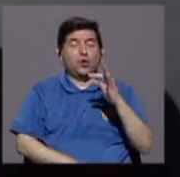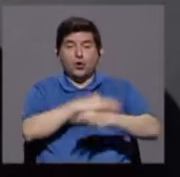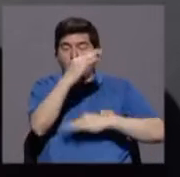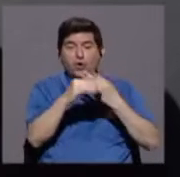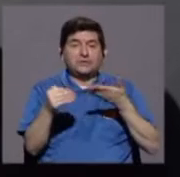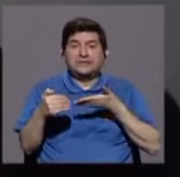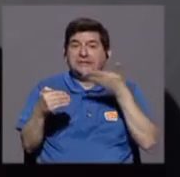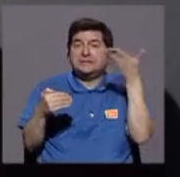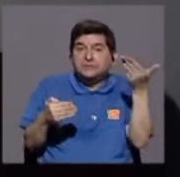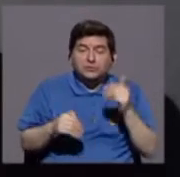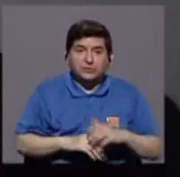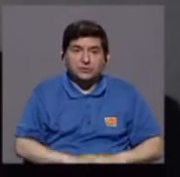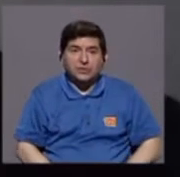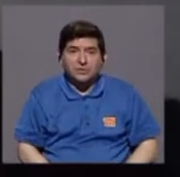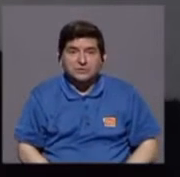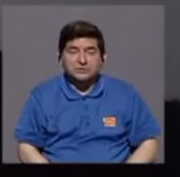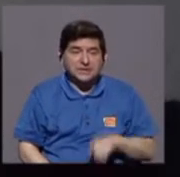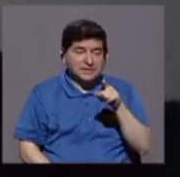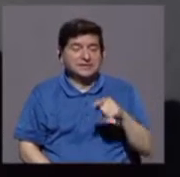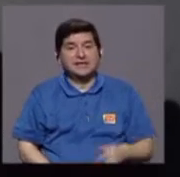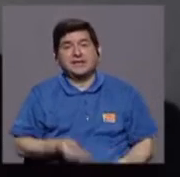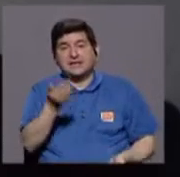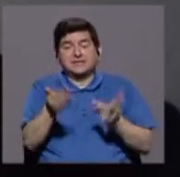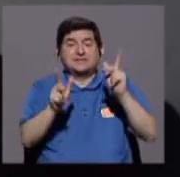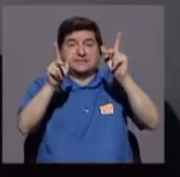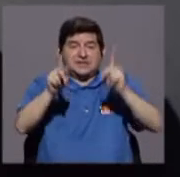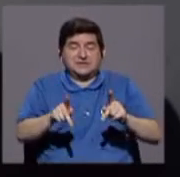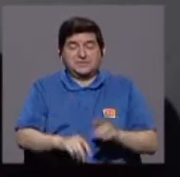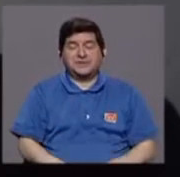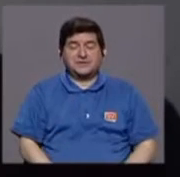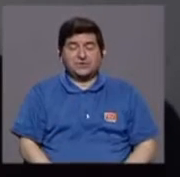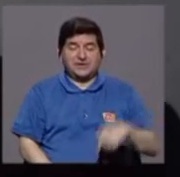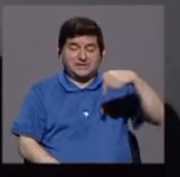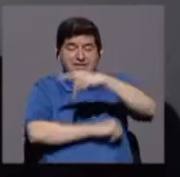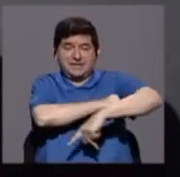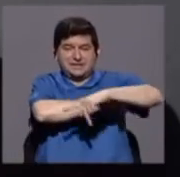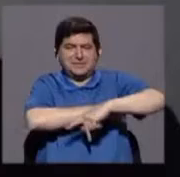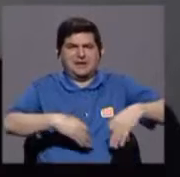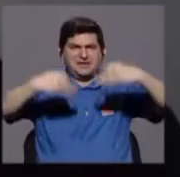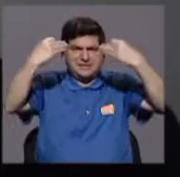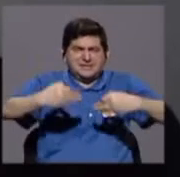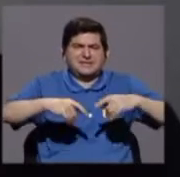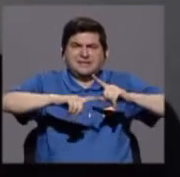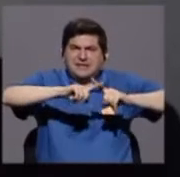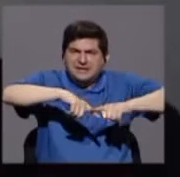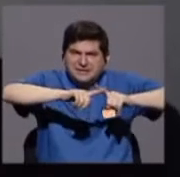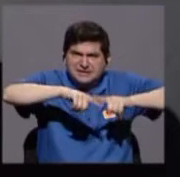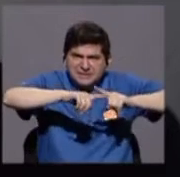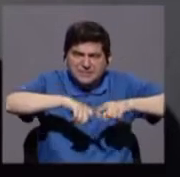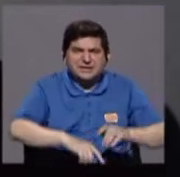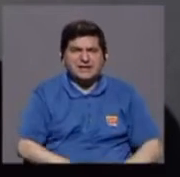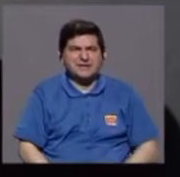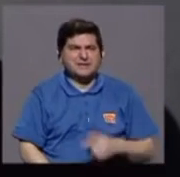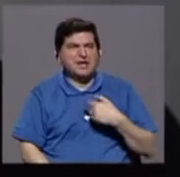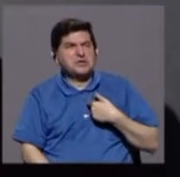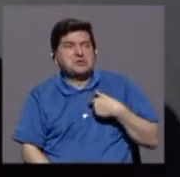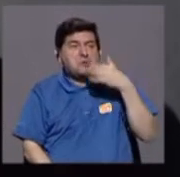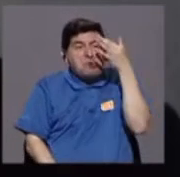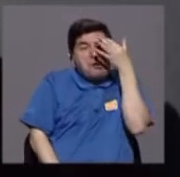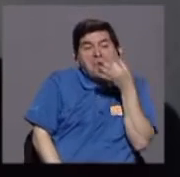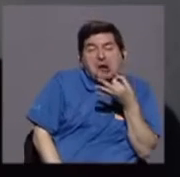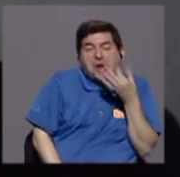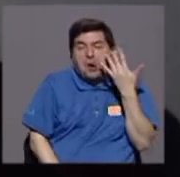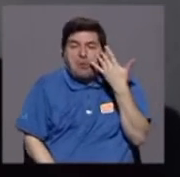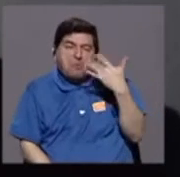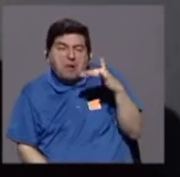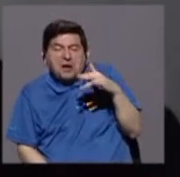cosas que estaban conduciendo a que muchas decisiones en el país se tomen en función de lo que me huele, me parece, me